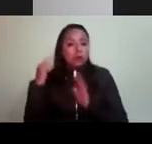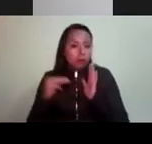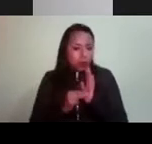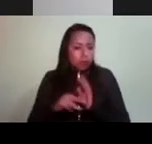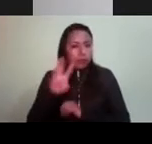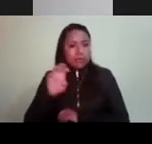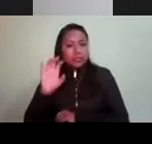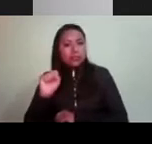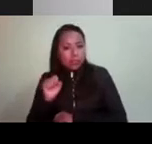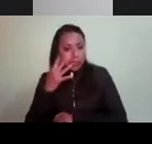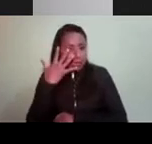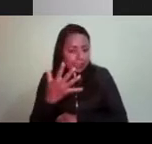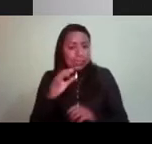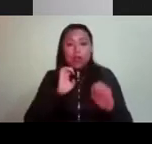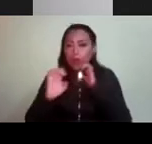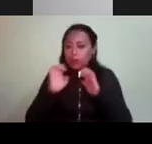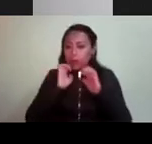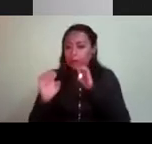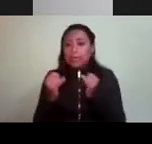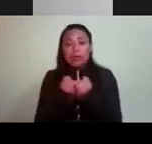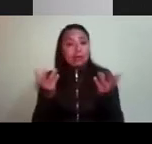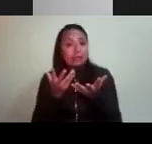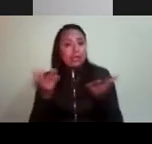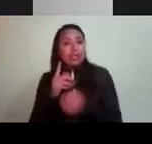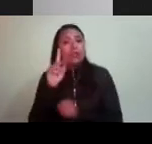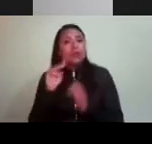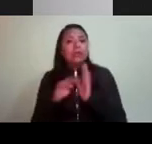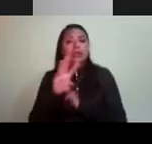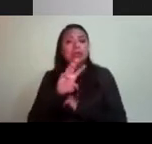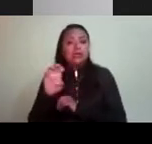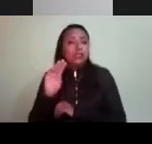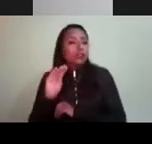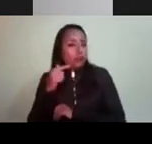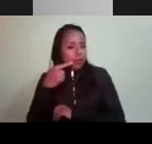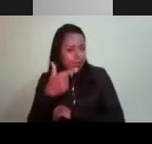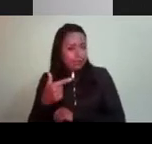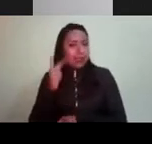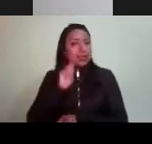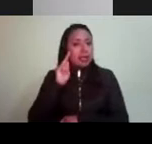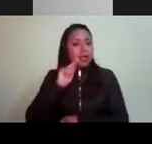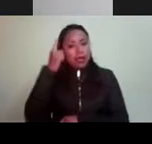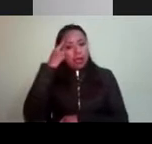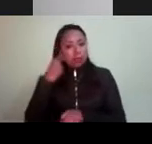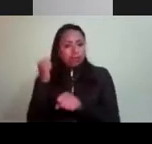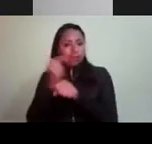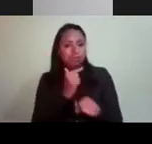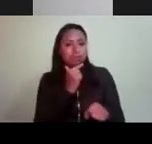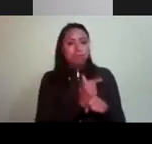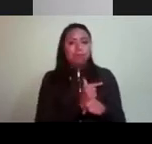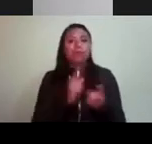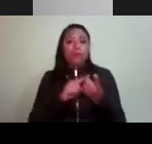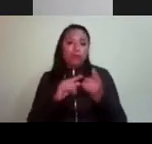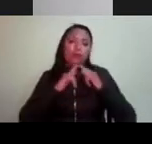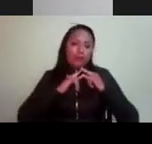44,365 entrevistas y se han realizado 1,397 pruebas para detectar sospechosos en tianguis y